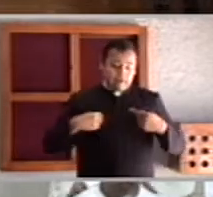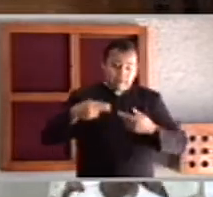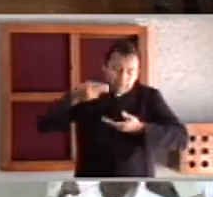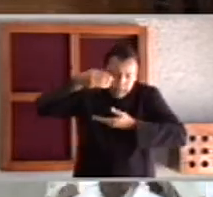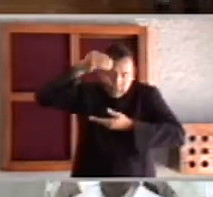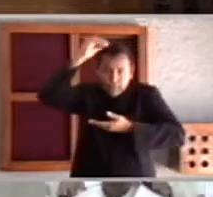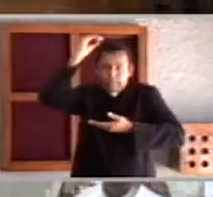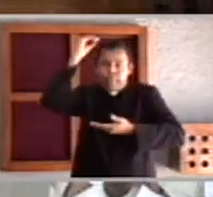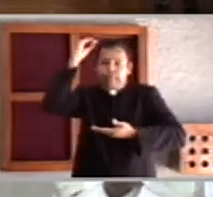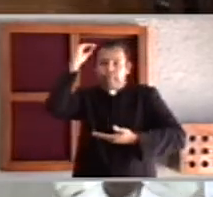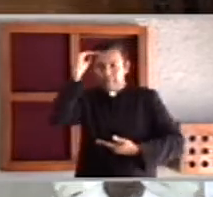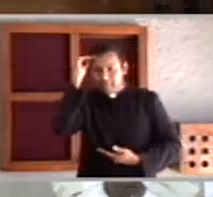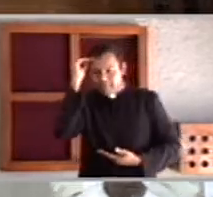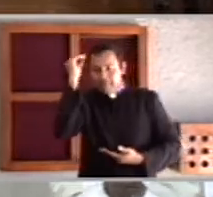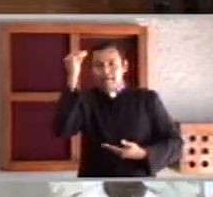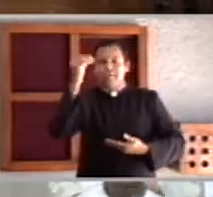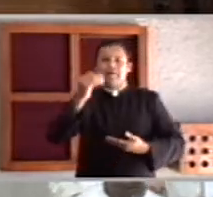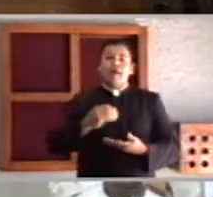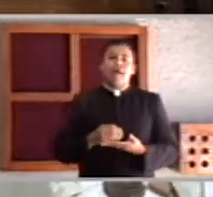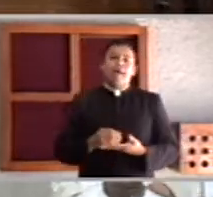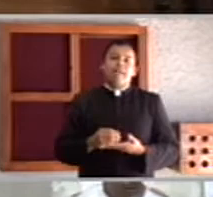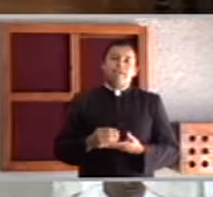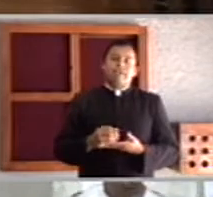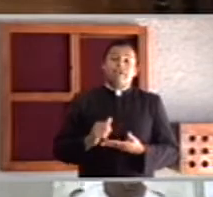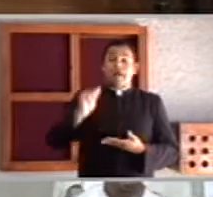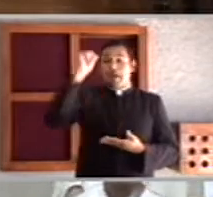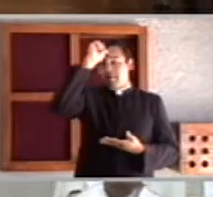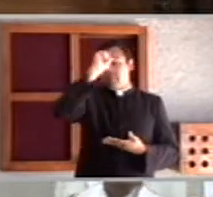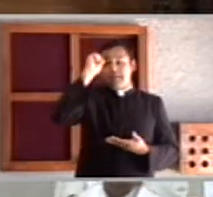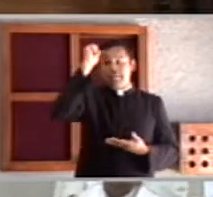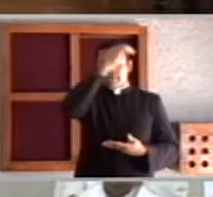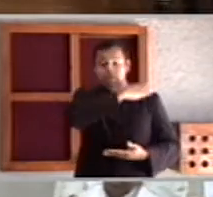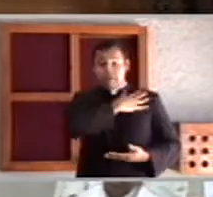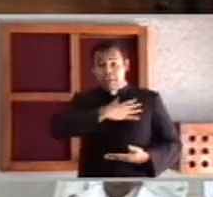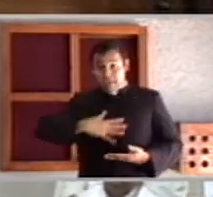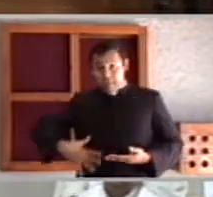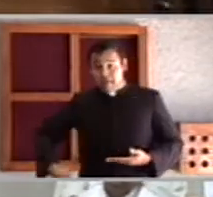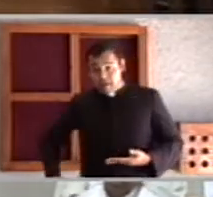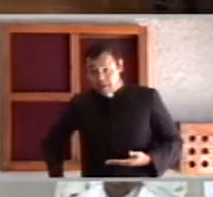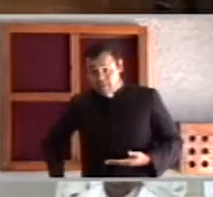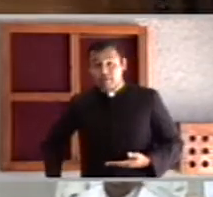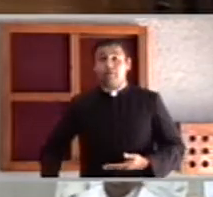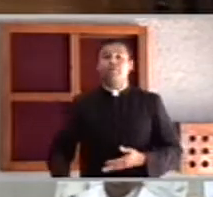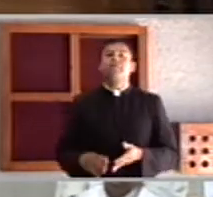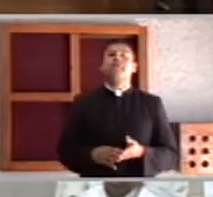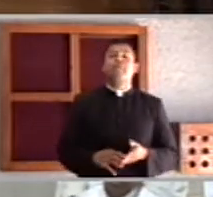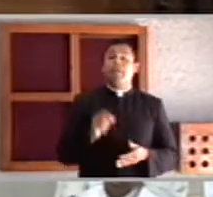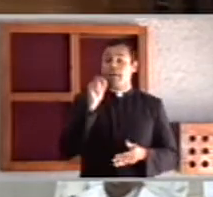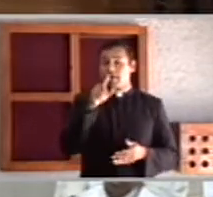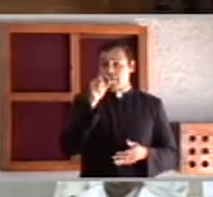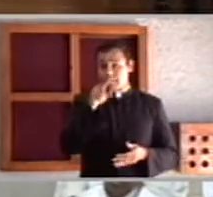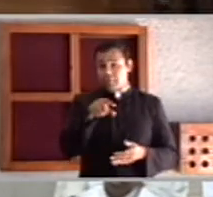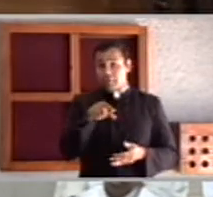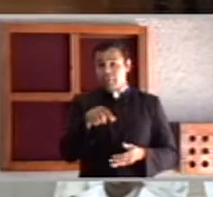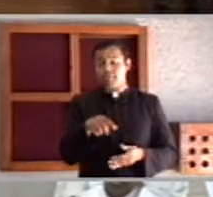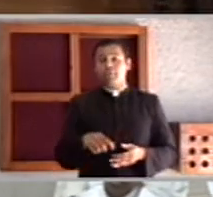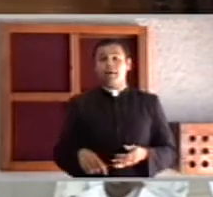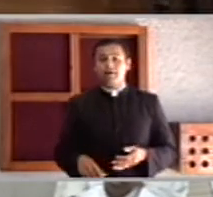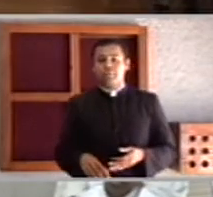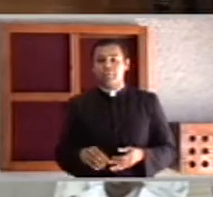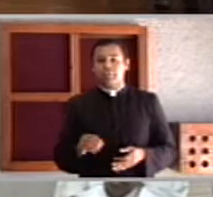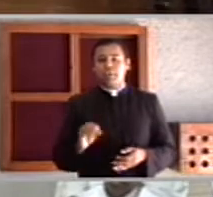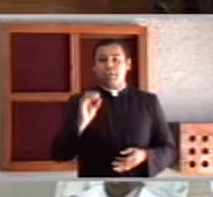nosotros sacerdotes y diáconos, pero también por este